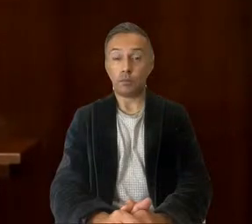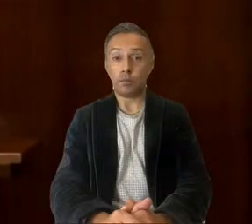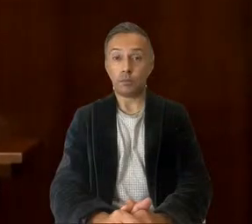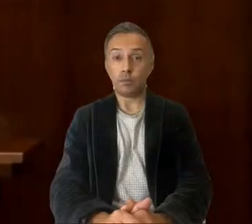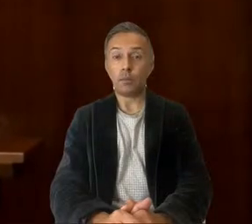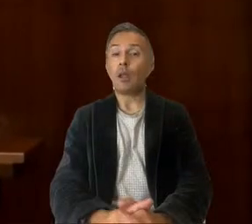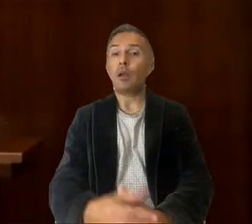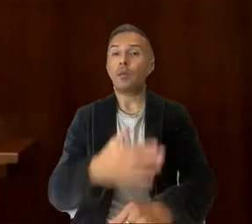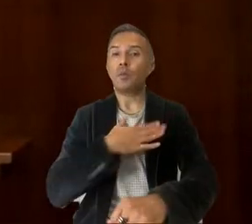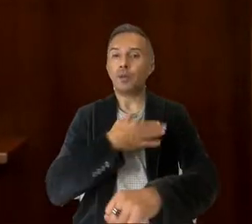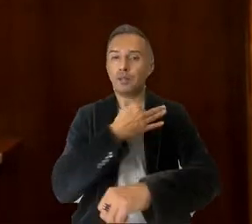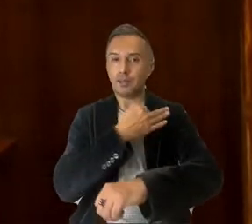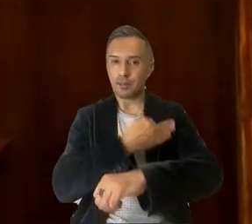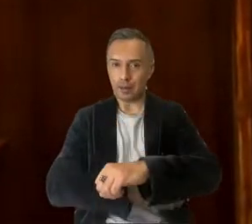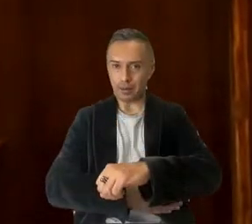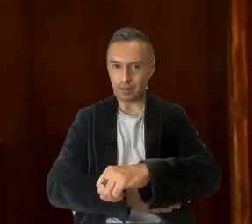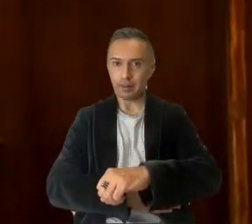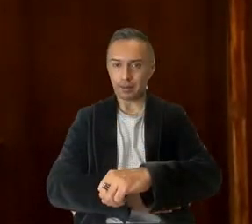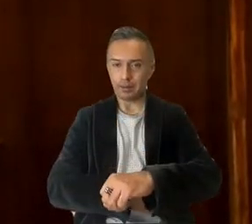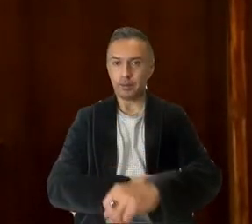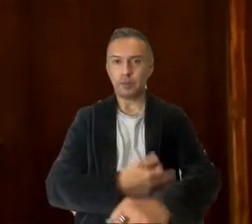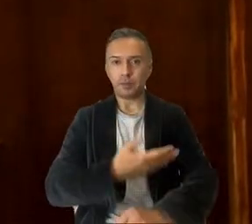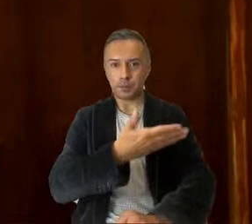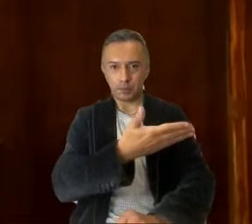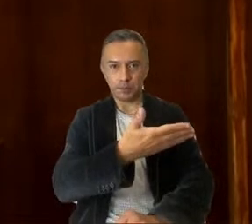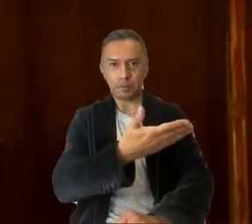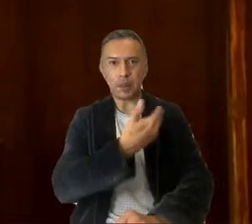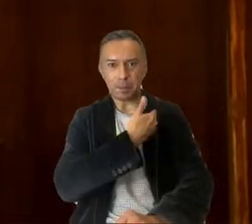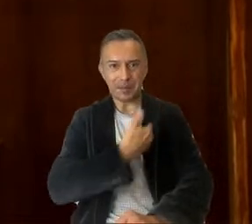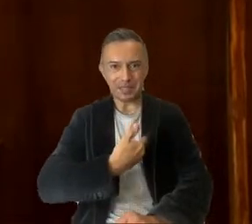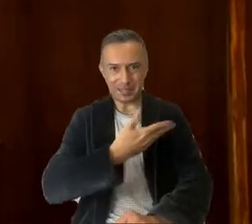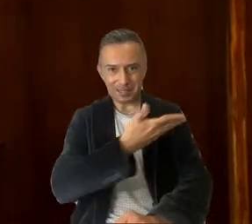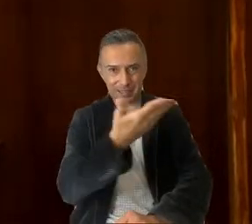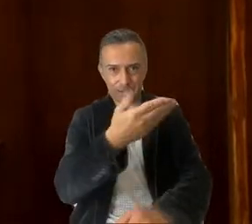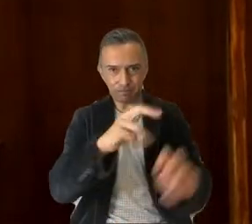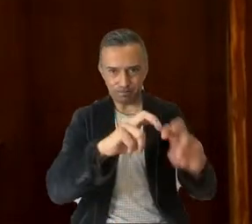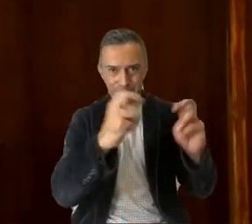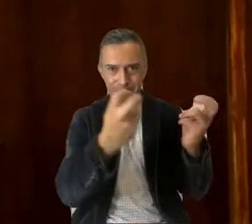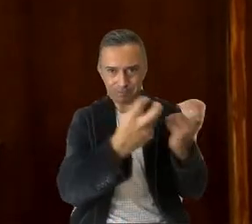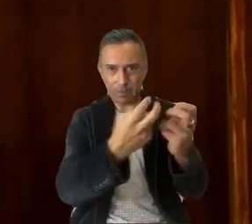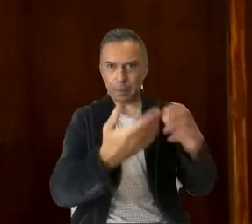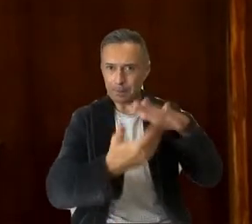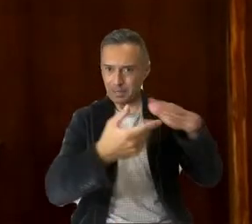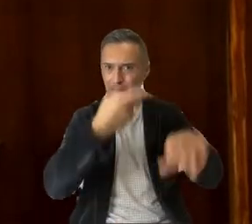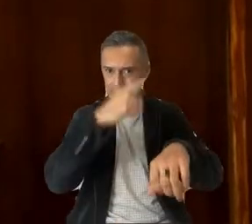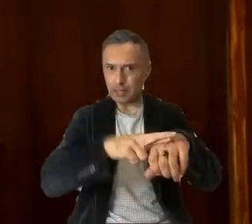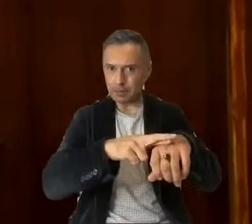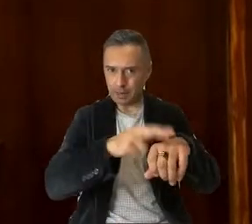Muy buenas tardes. Con la venia de la presidencia y de la mesa directiva,